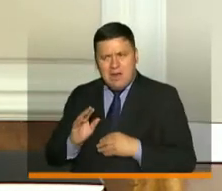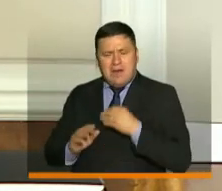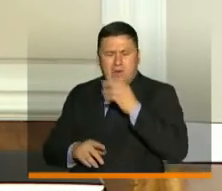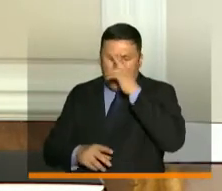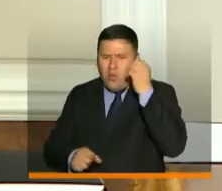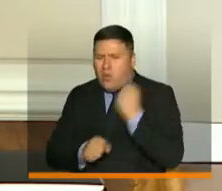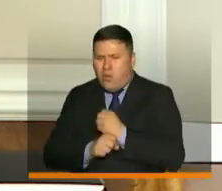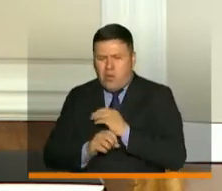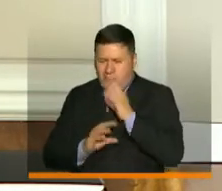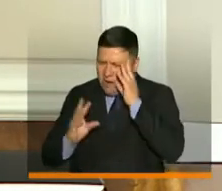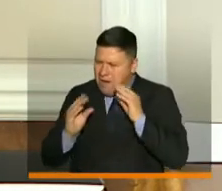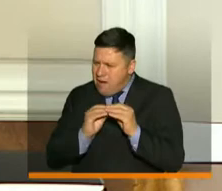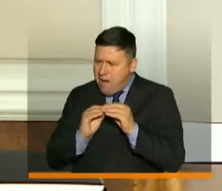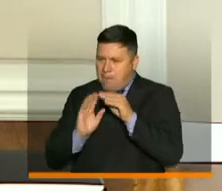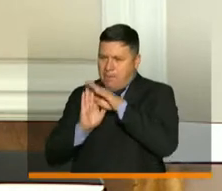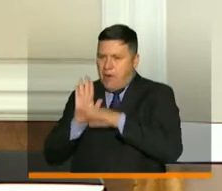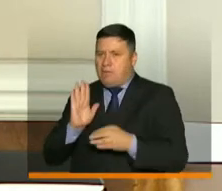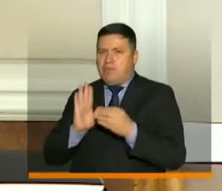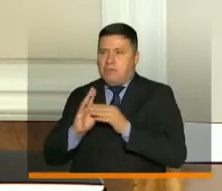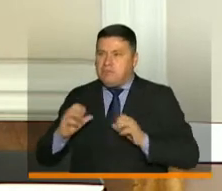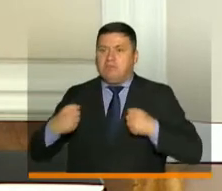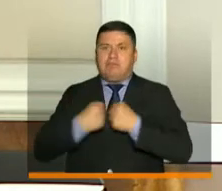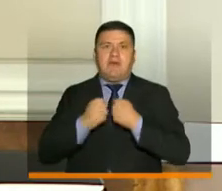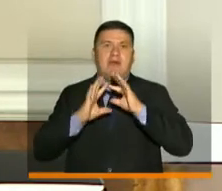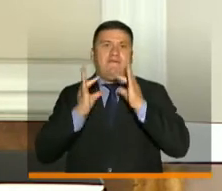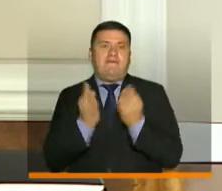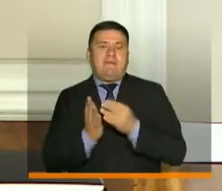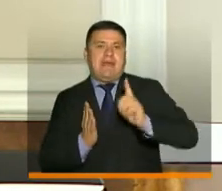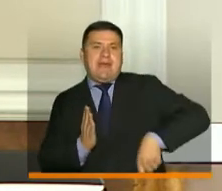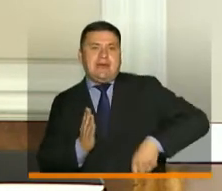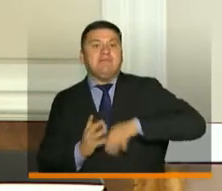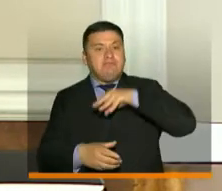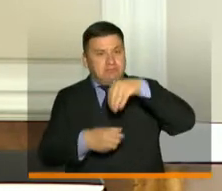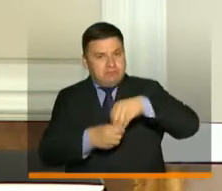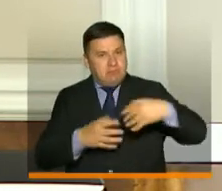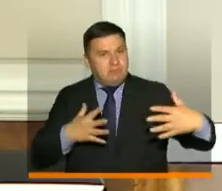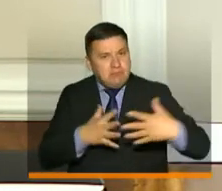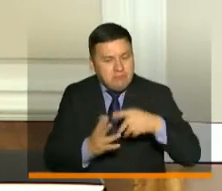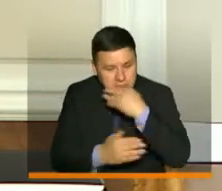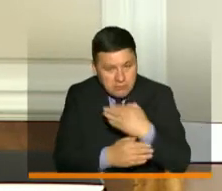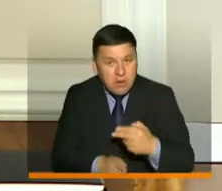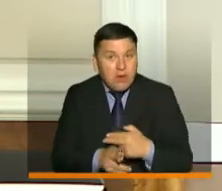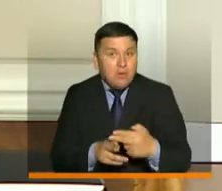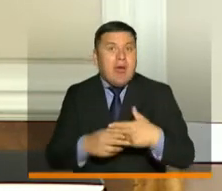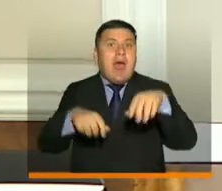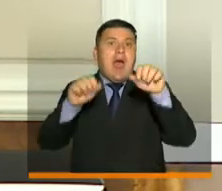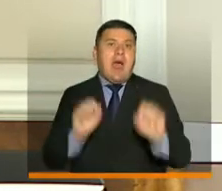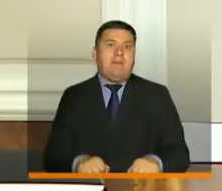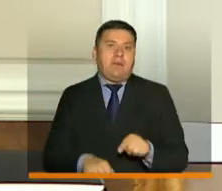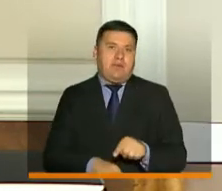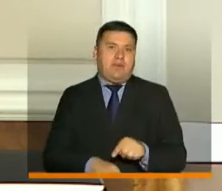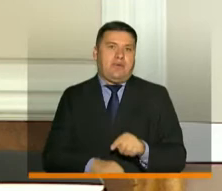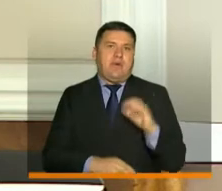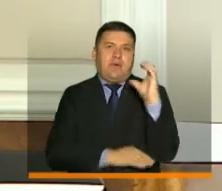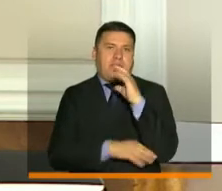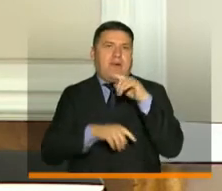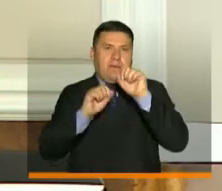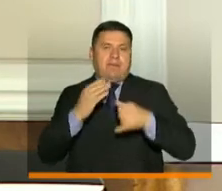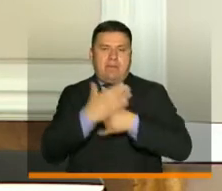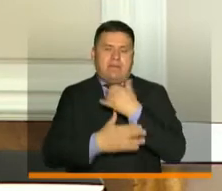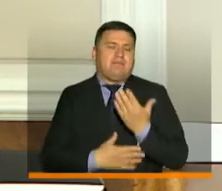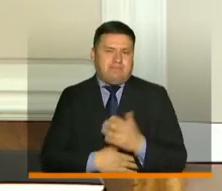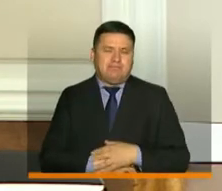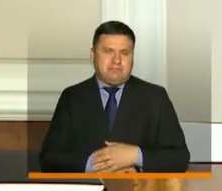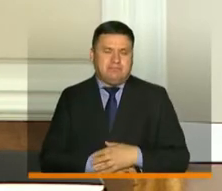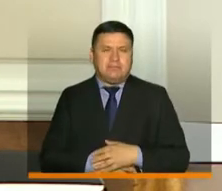de coordinación, hoy esa alianza familia-escuela está próxima a dar un salto en el país. Y